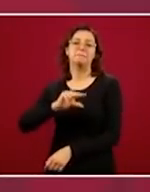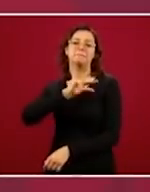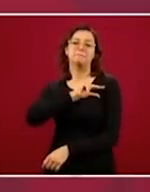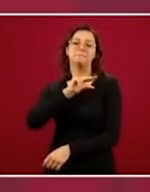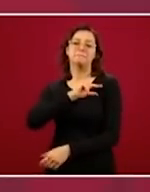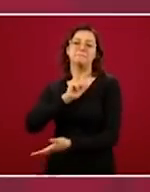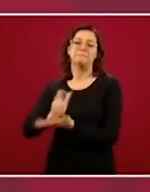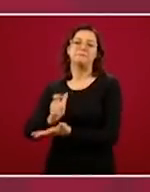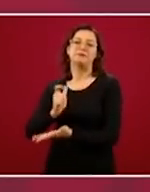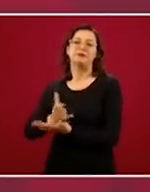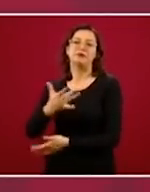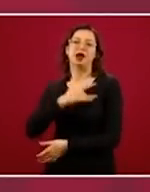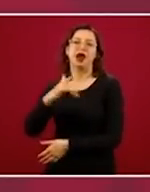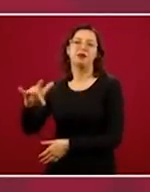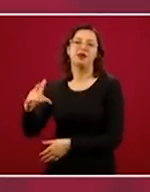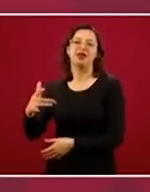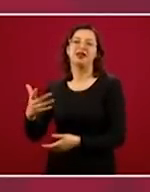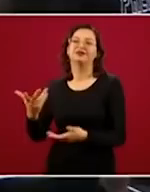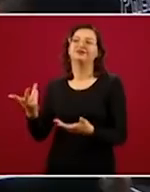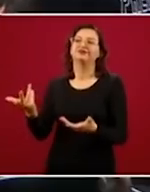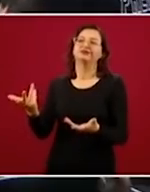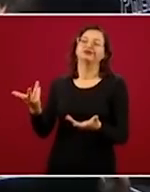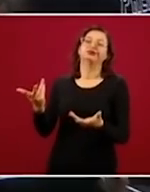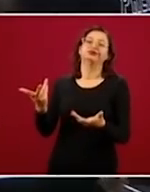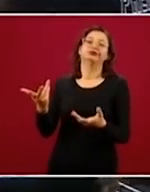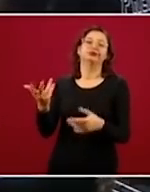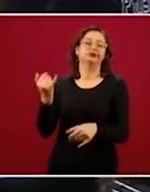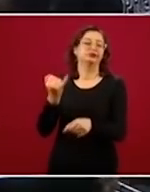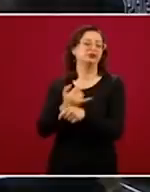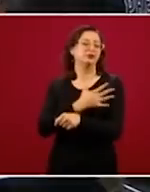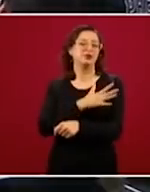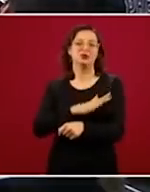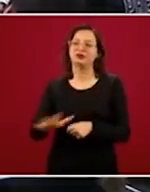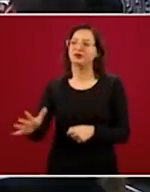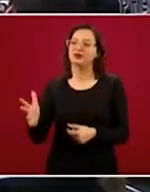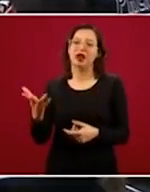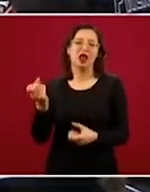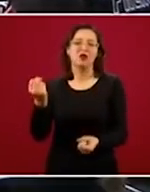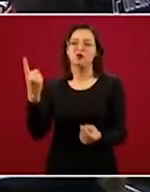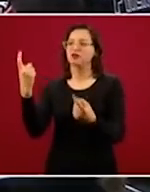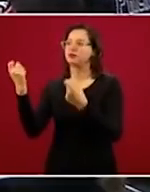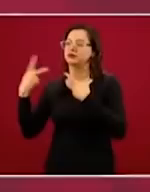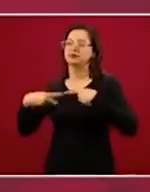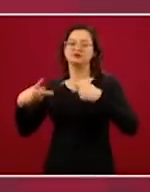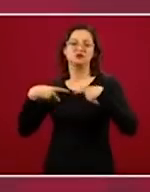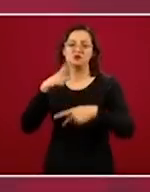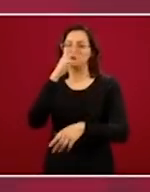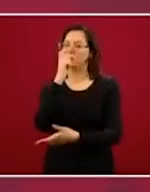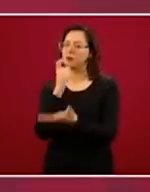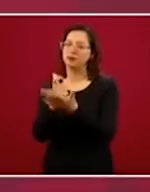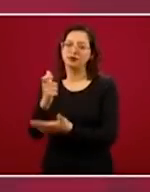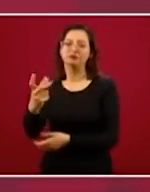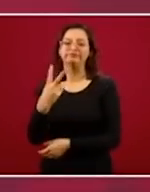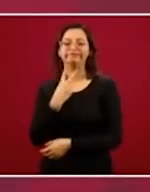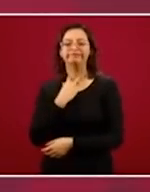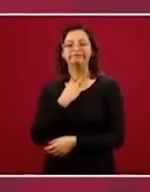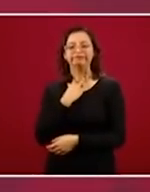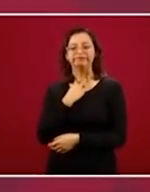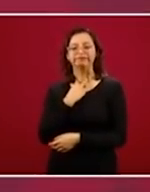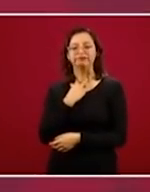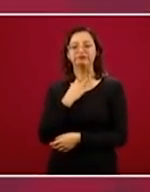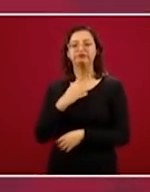todos tienen posibilidad de pagar el servicio pero bueno con el